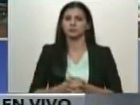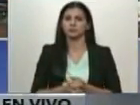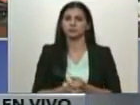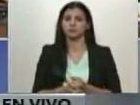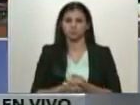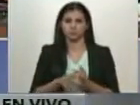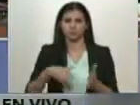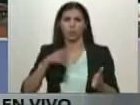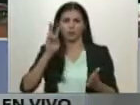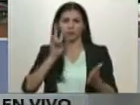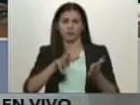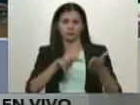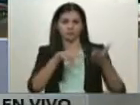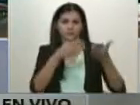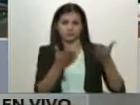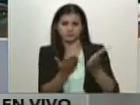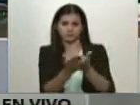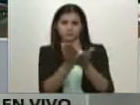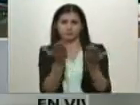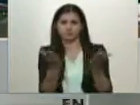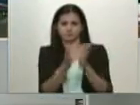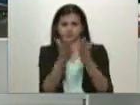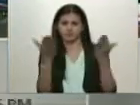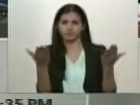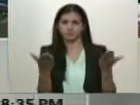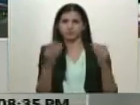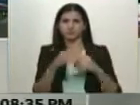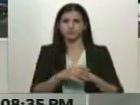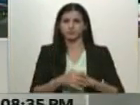pueden ver ustedes cómo evolucionó